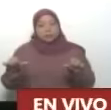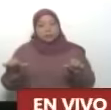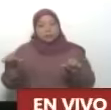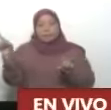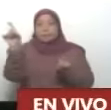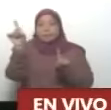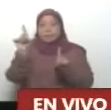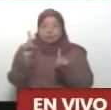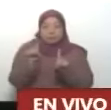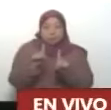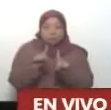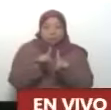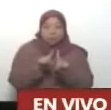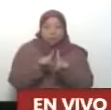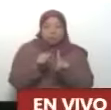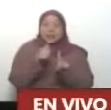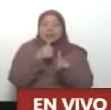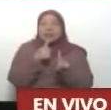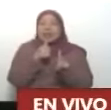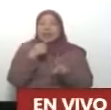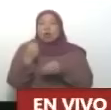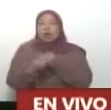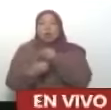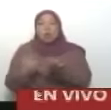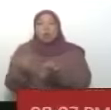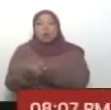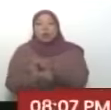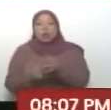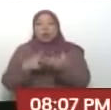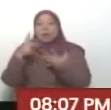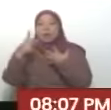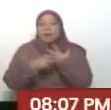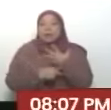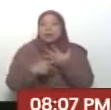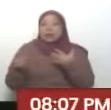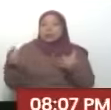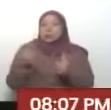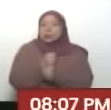Logramos detectar y neutralizar los planes a tiempo.